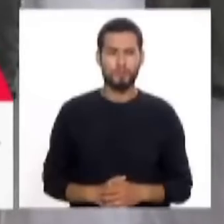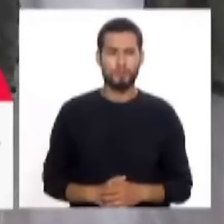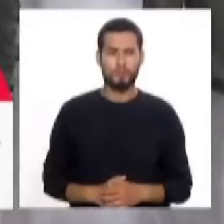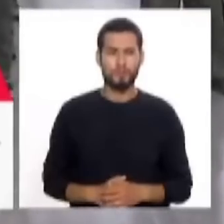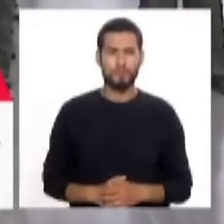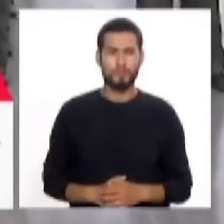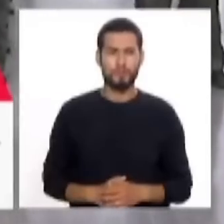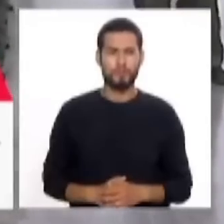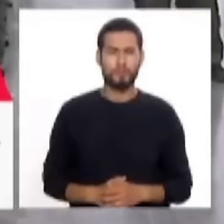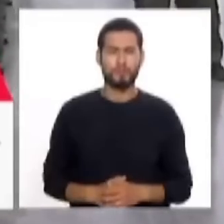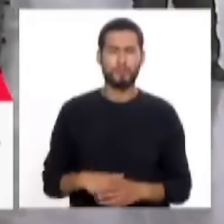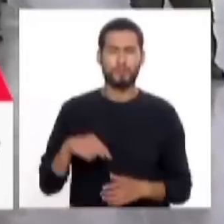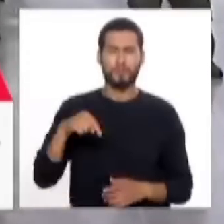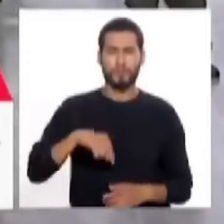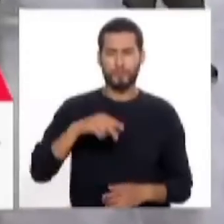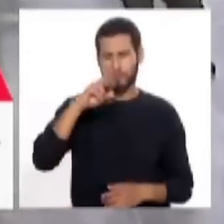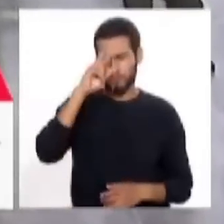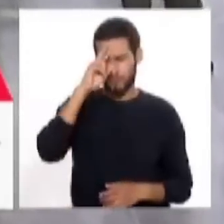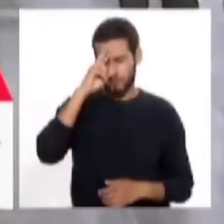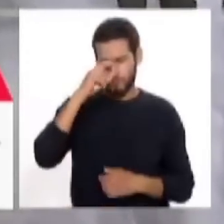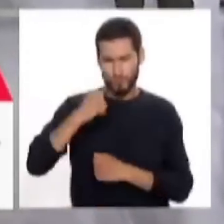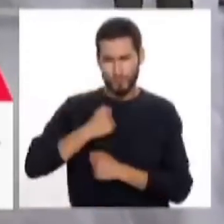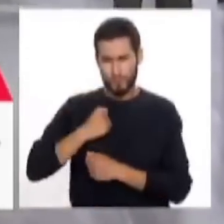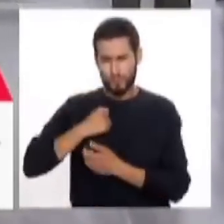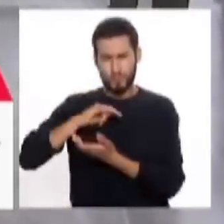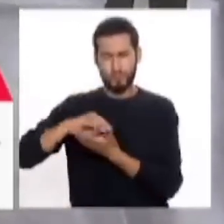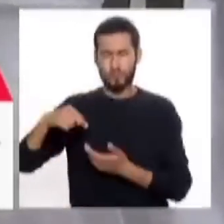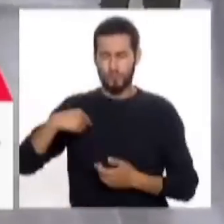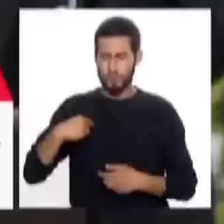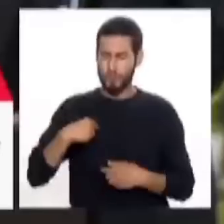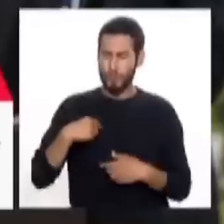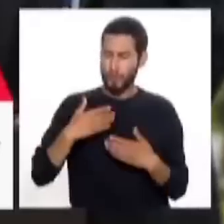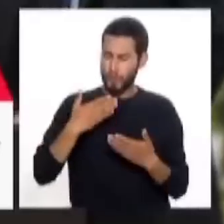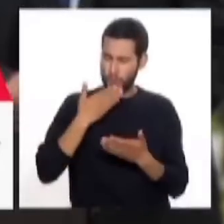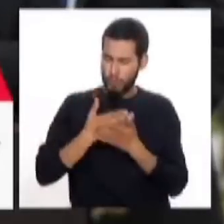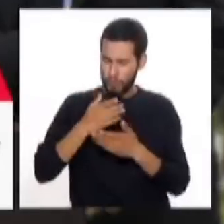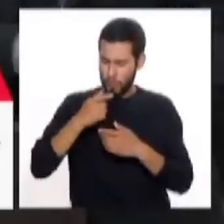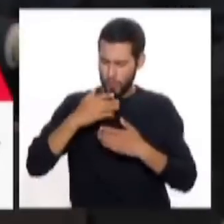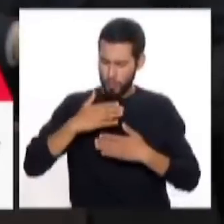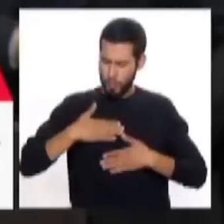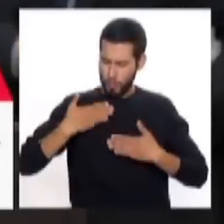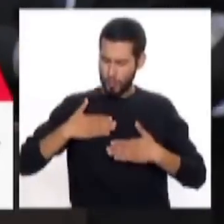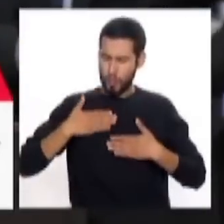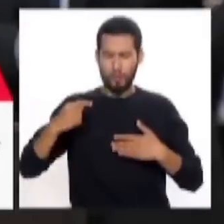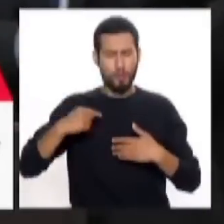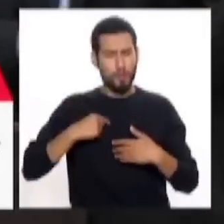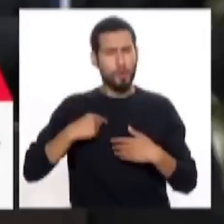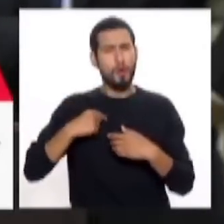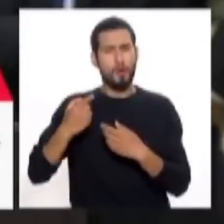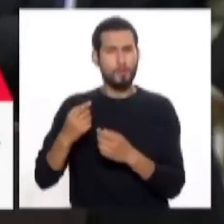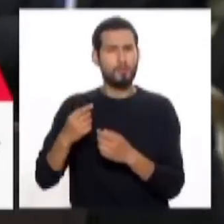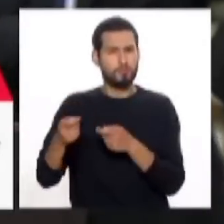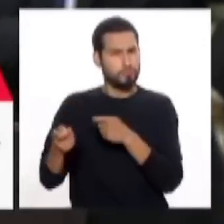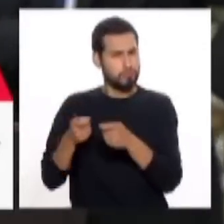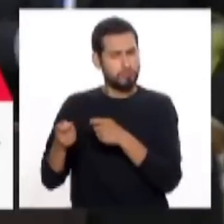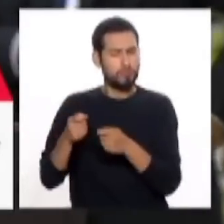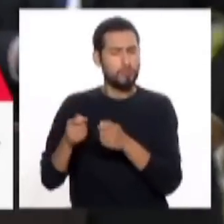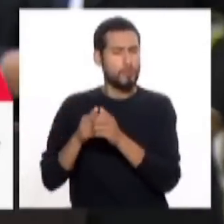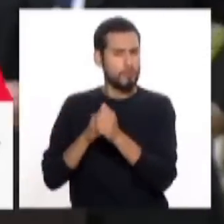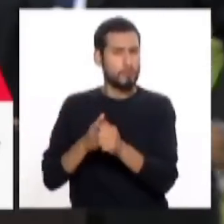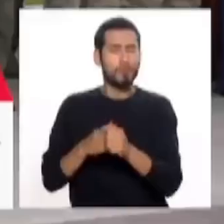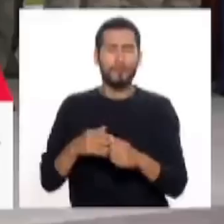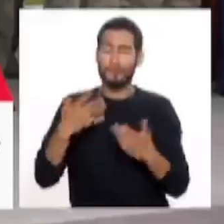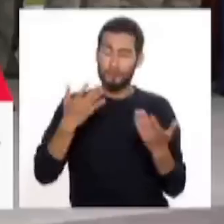La Fuerza Aérea del Perú, que me honro en comandar, agradece la presencia de la señora Presidenta de la